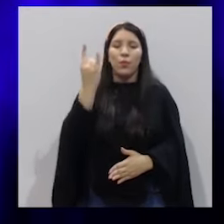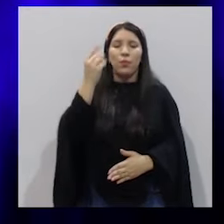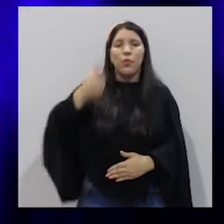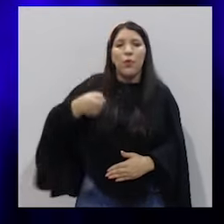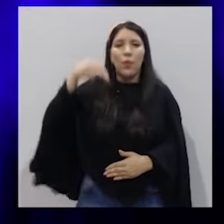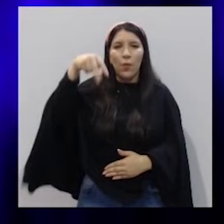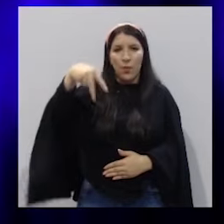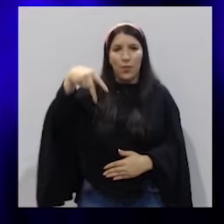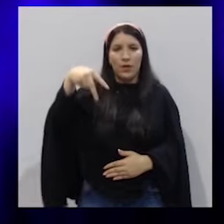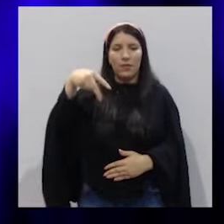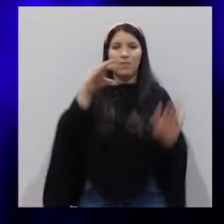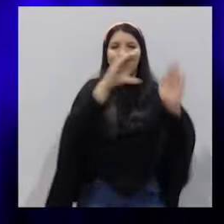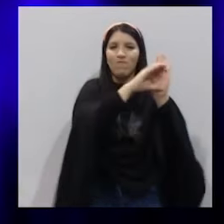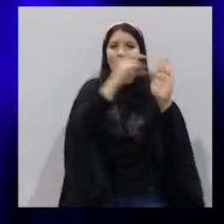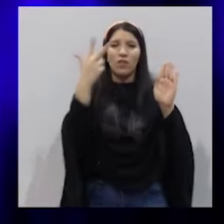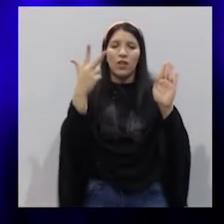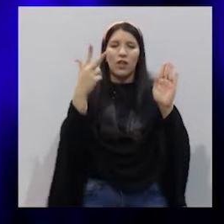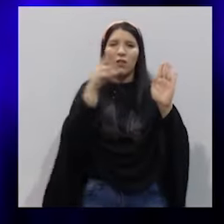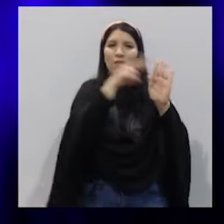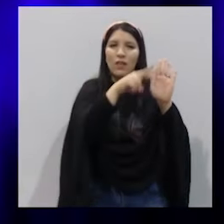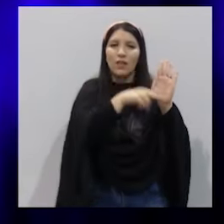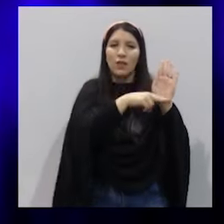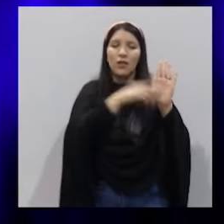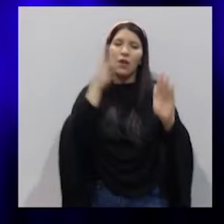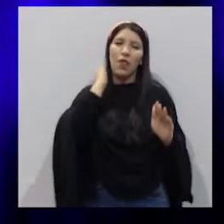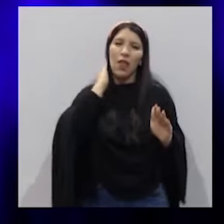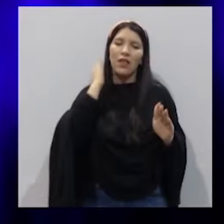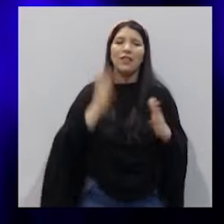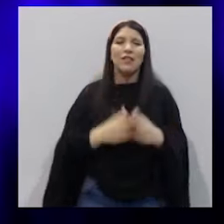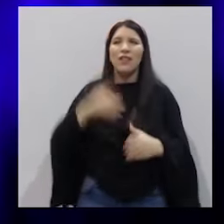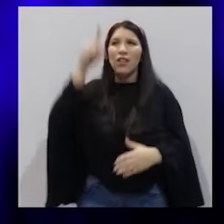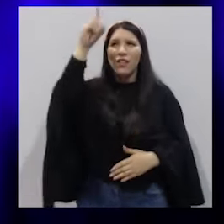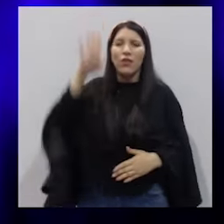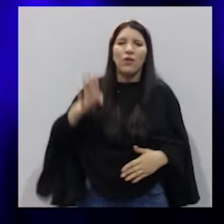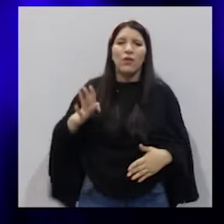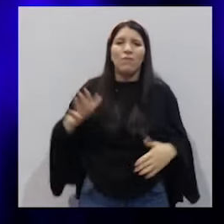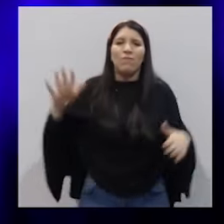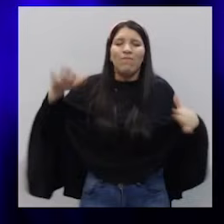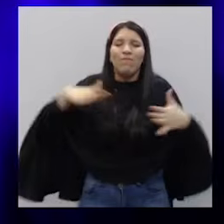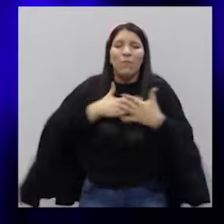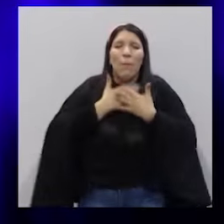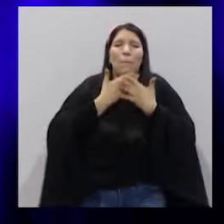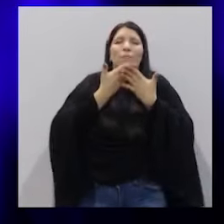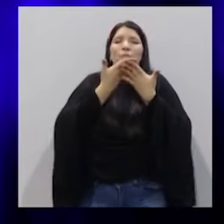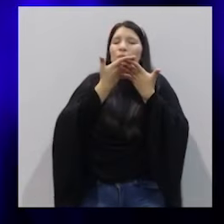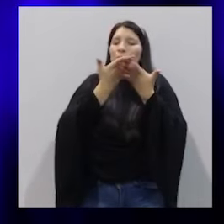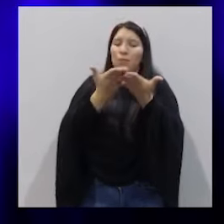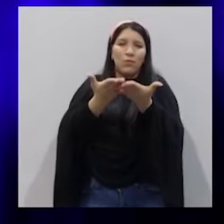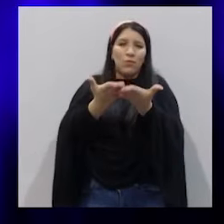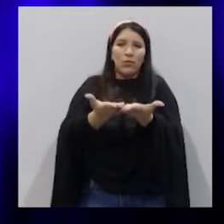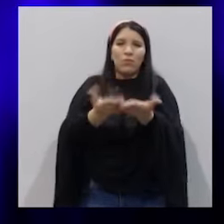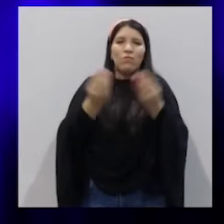mundo humanidad de los seres humanos de la creación de dios dios ha creado al hombre ha creado a la mujer